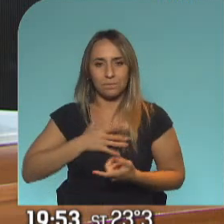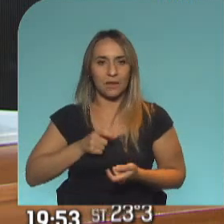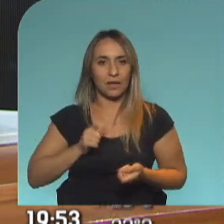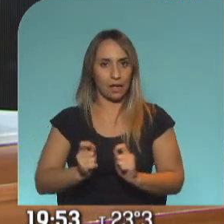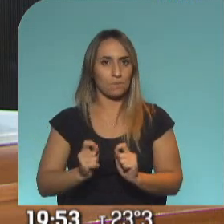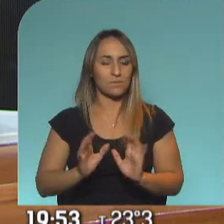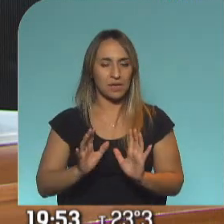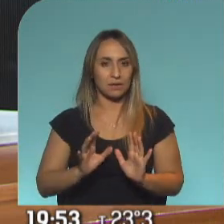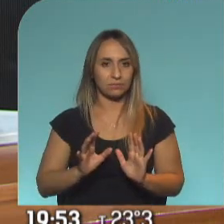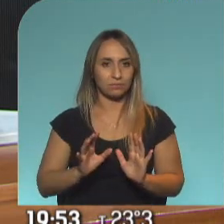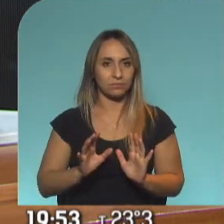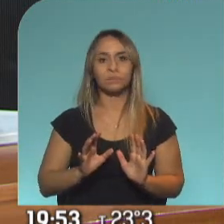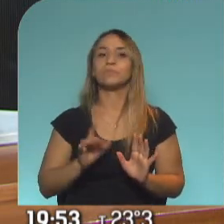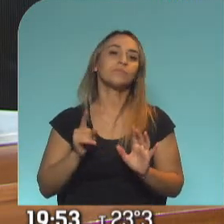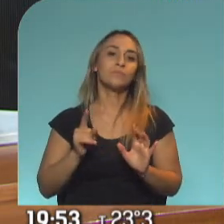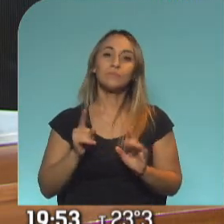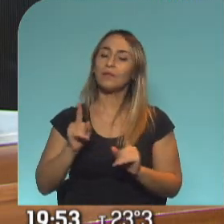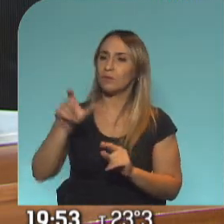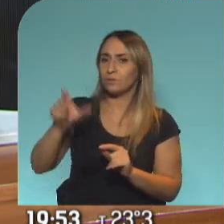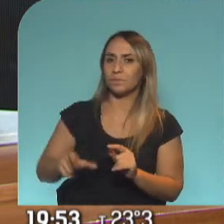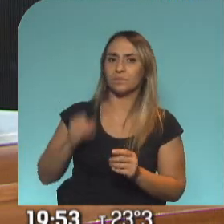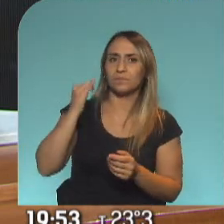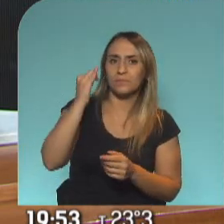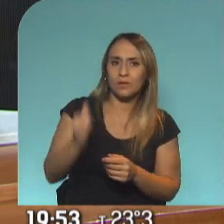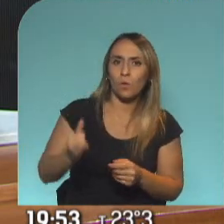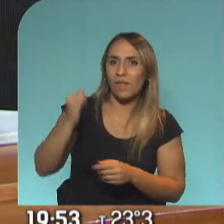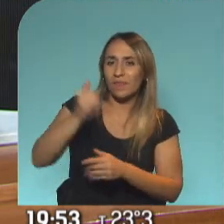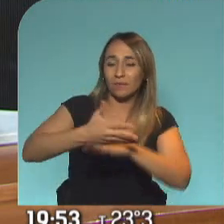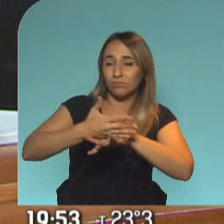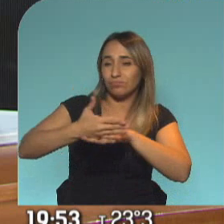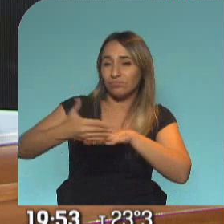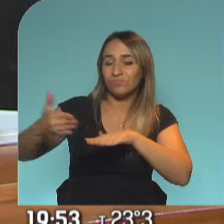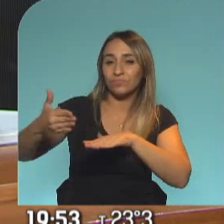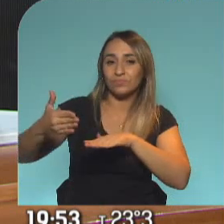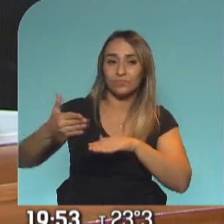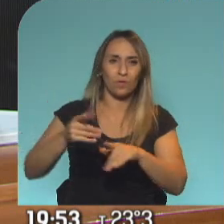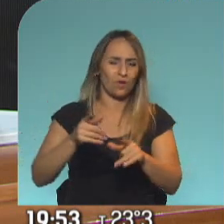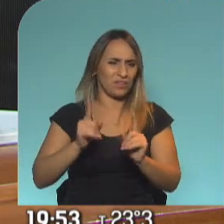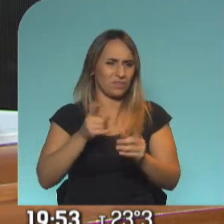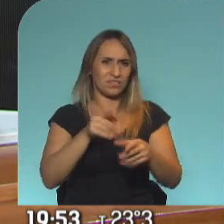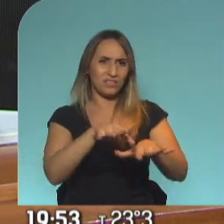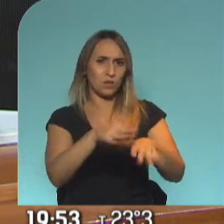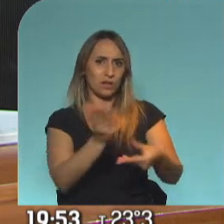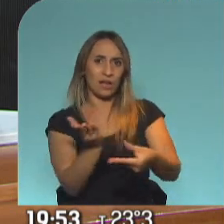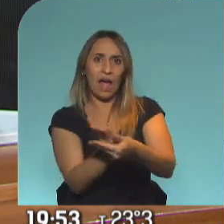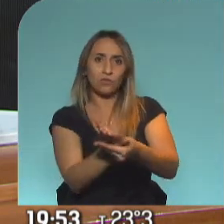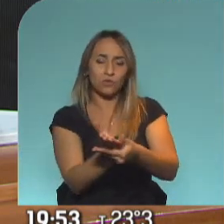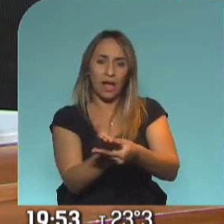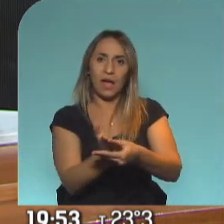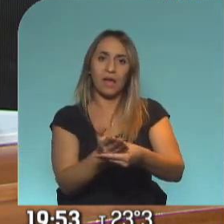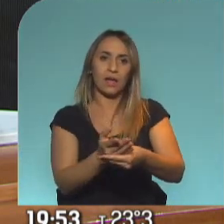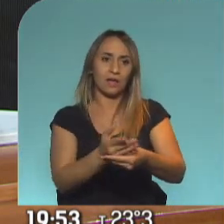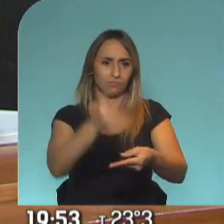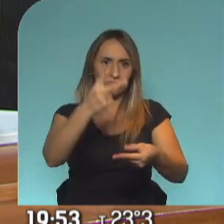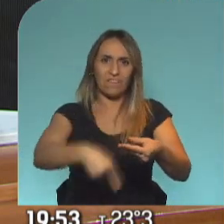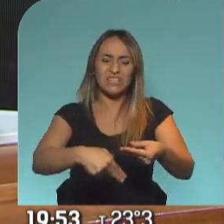¿no? Que argumentos como este, que hechos como este puedan prescribir, que no, para que prescriban no